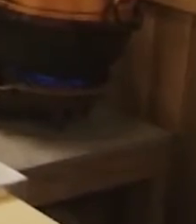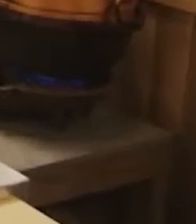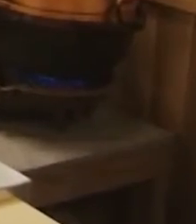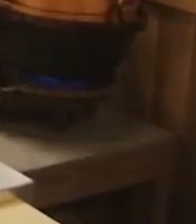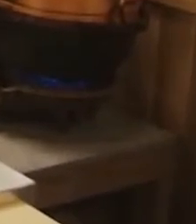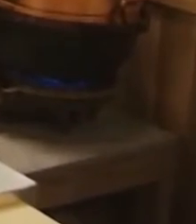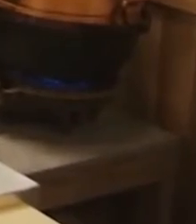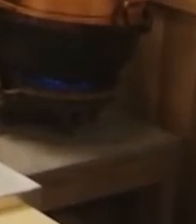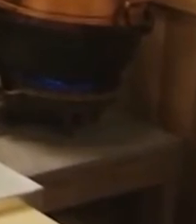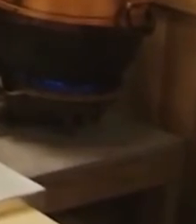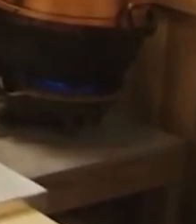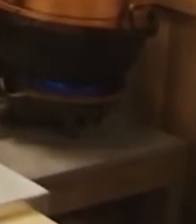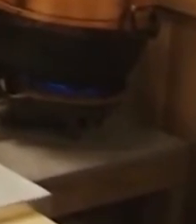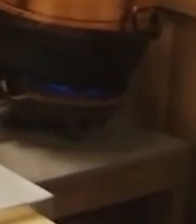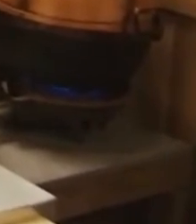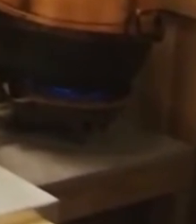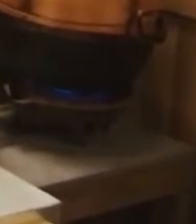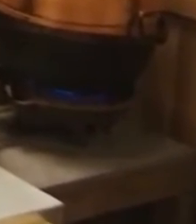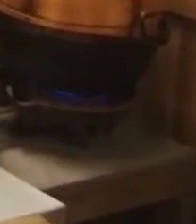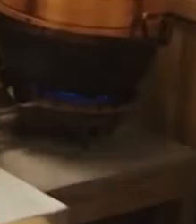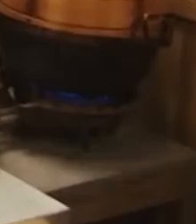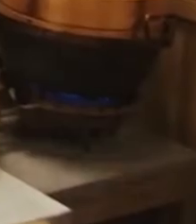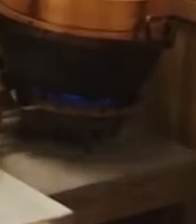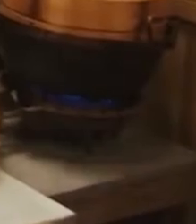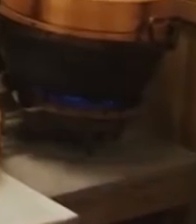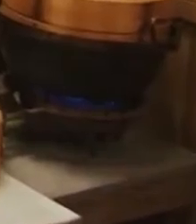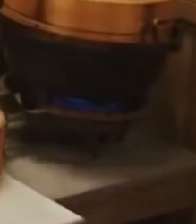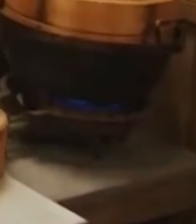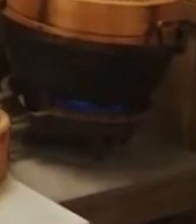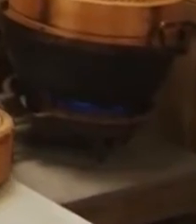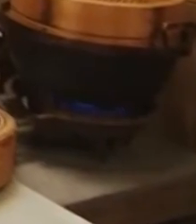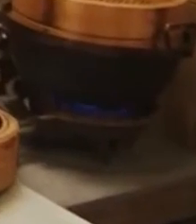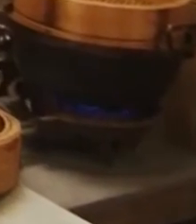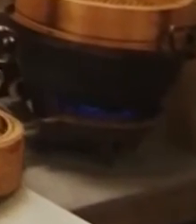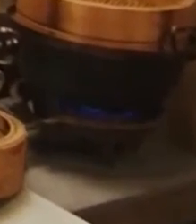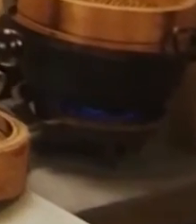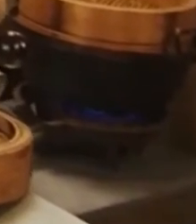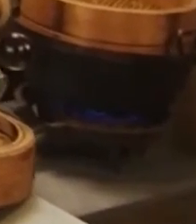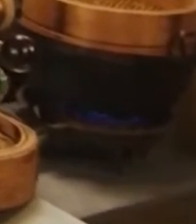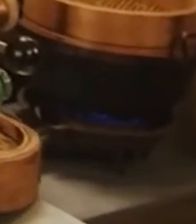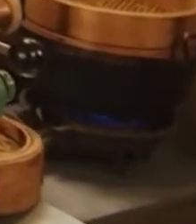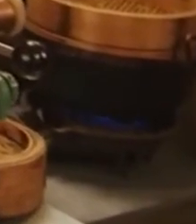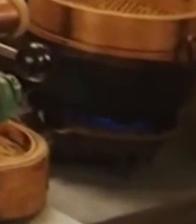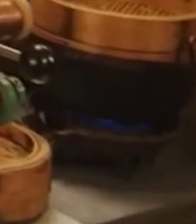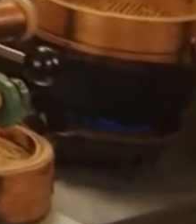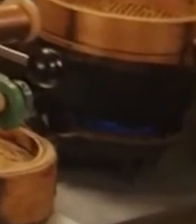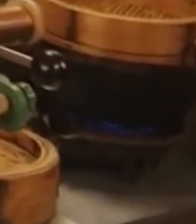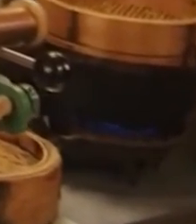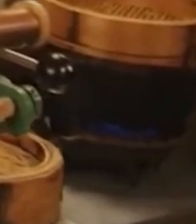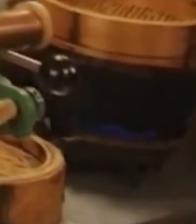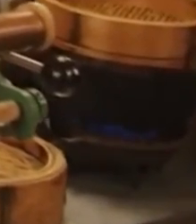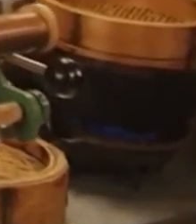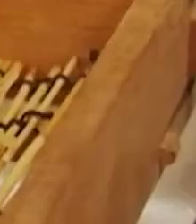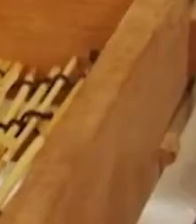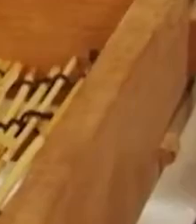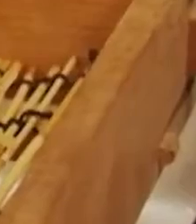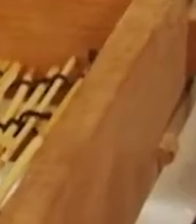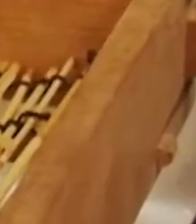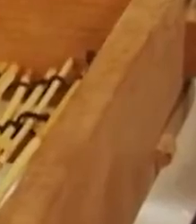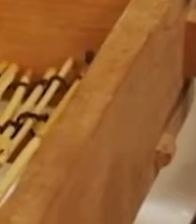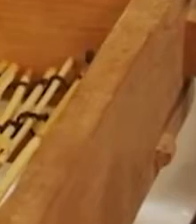¿No los vas a poner en el extracto? No, el extracto de sopa hace que absorban más humedad y eso retrasa el